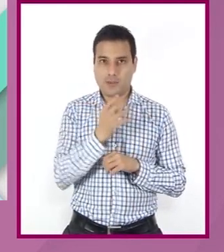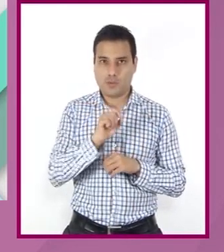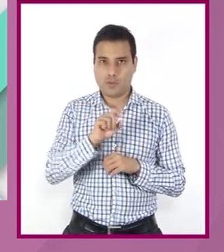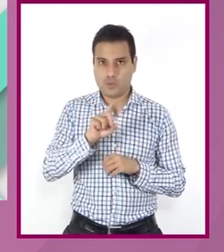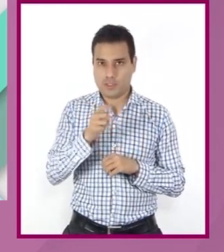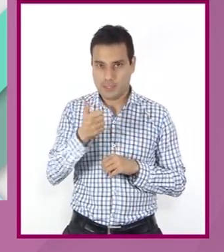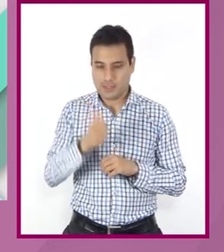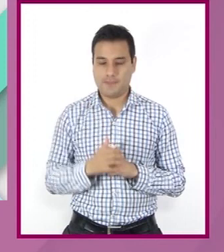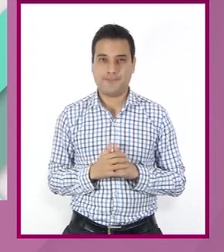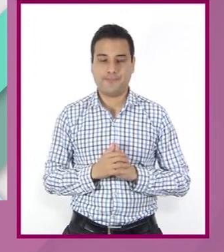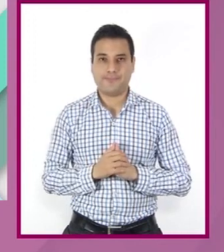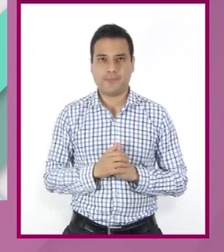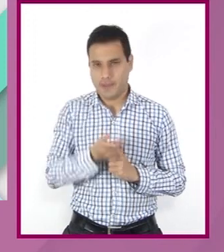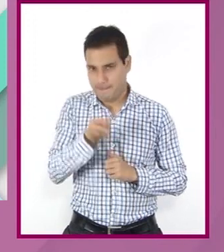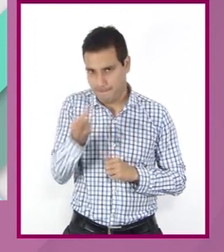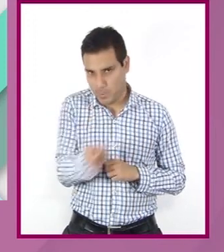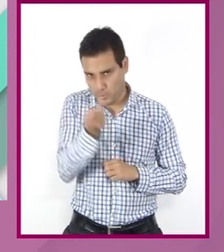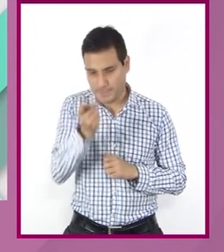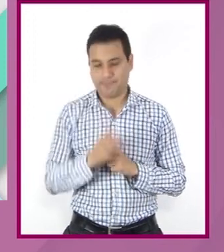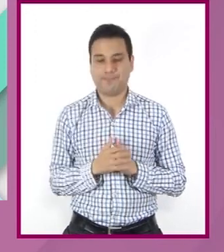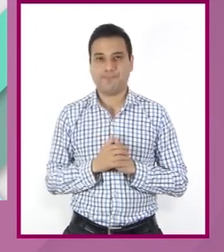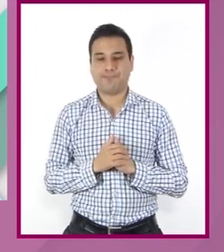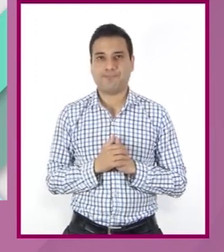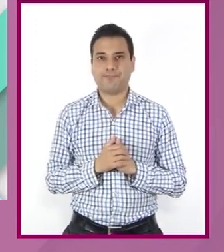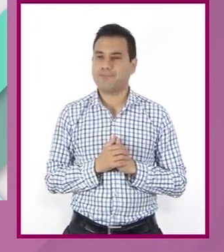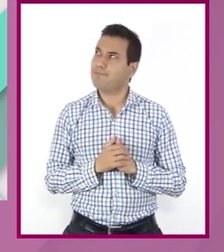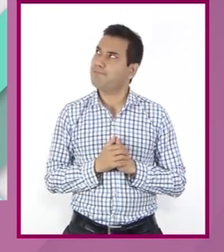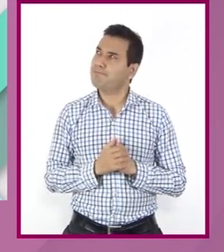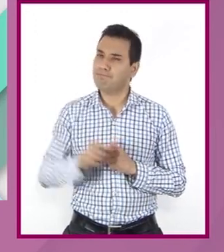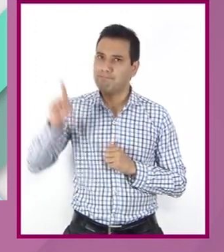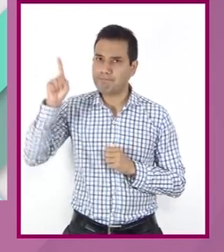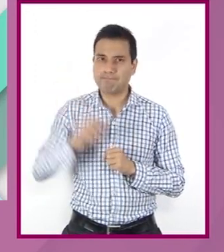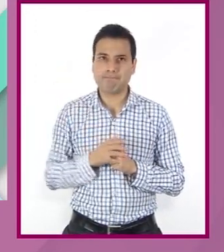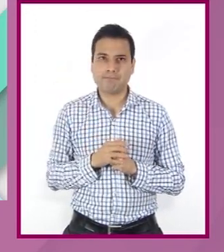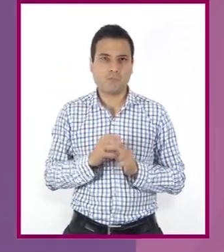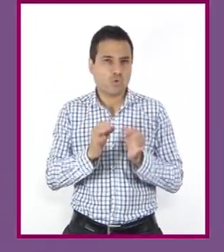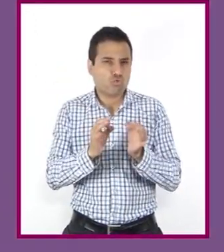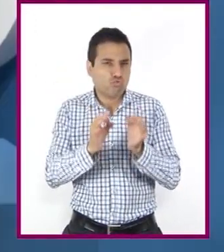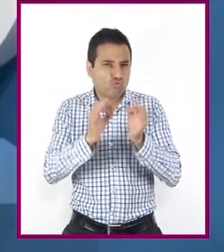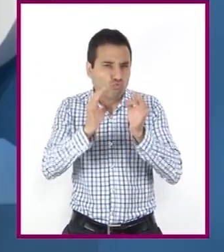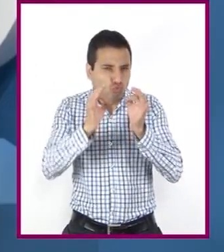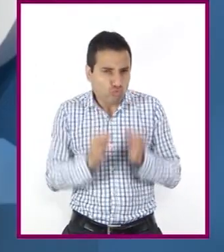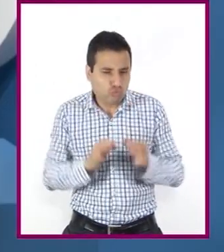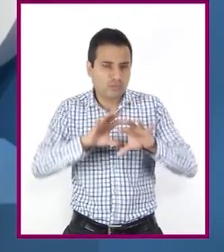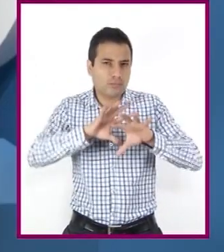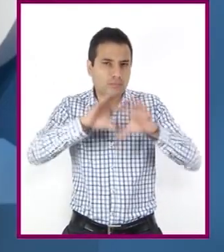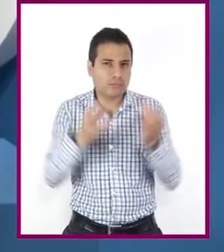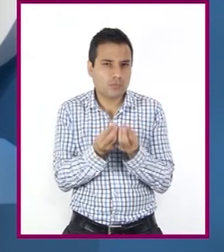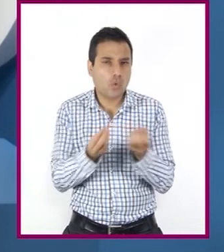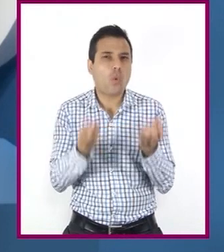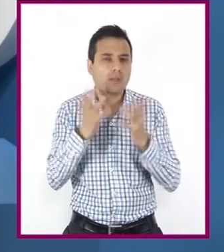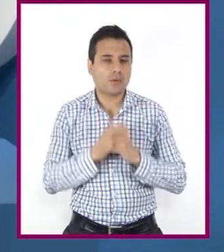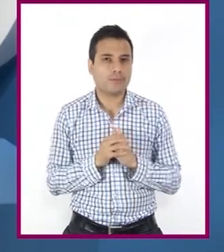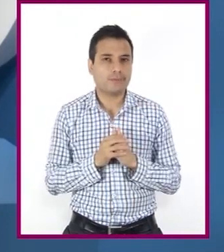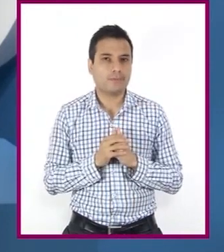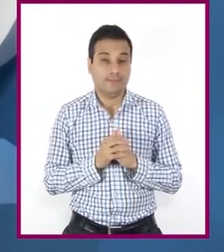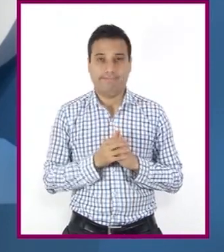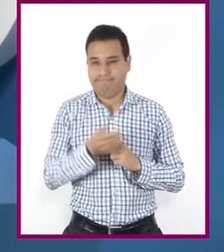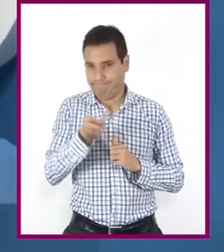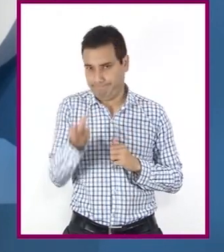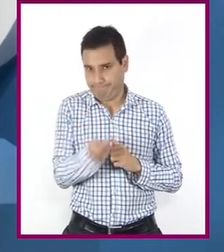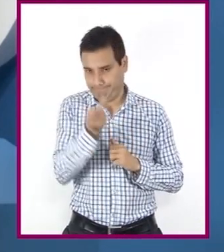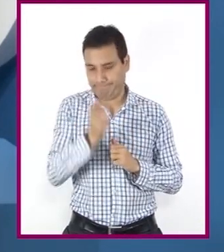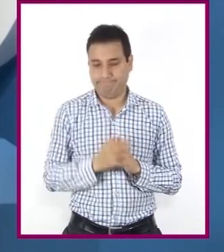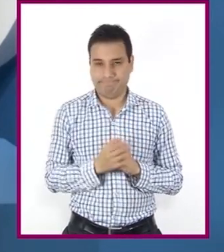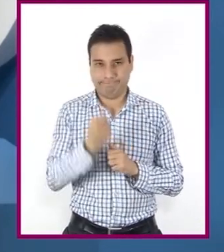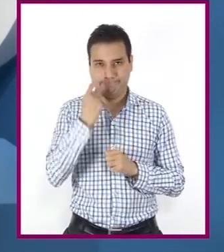5.36 metros. La pregunta es, ¿cuál será la longitud del rodapié? Para responder la pregunta,